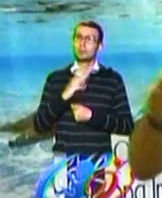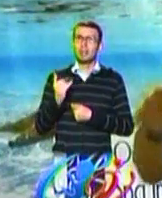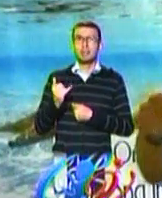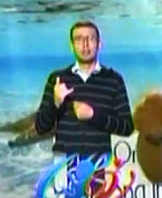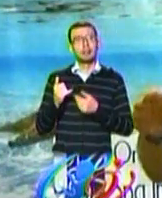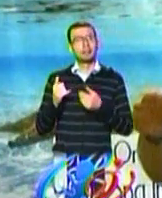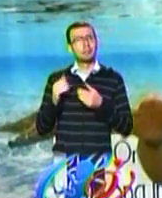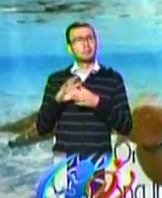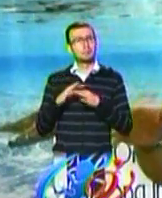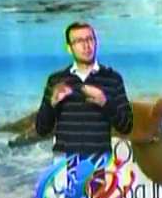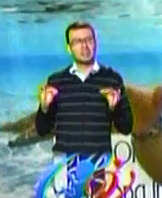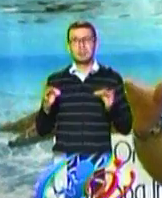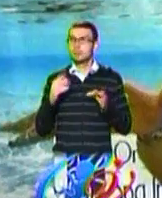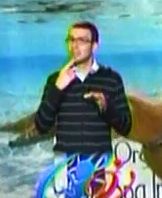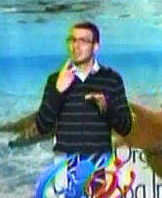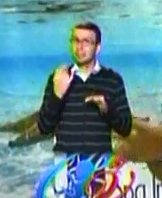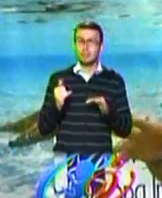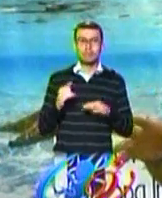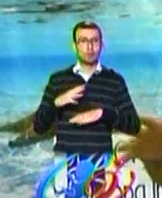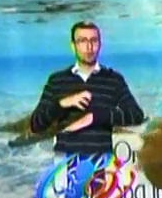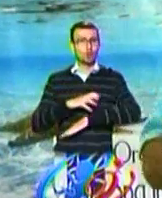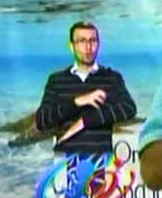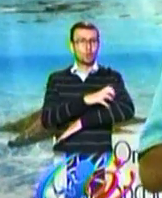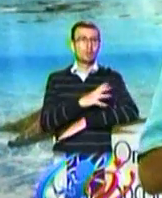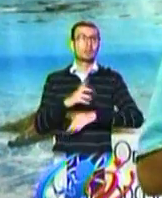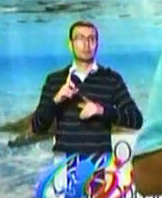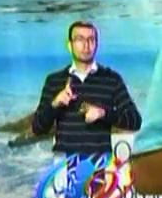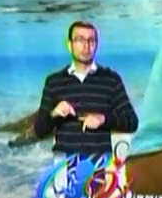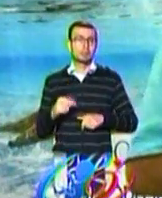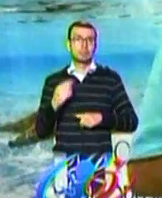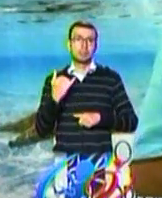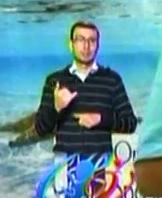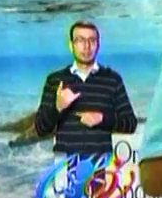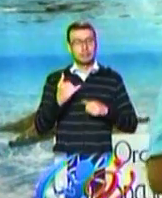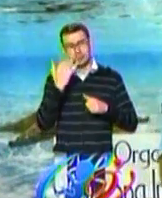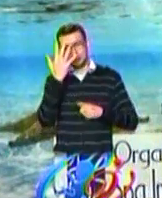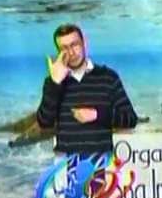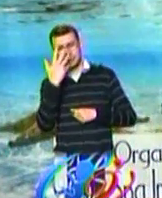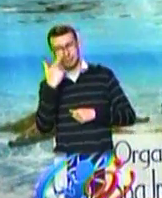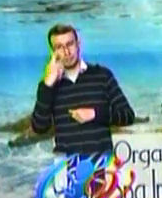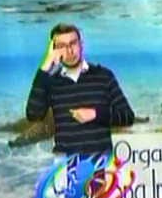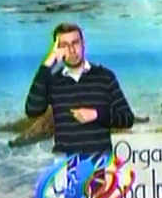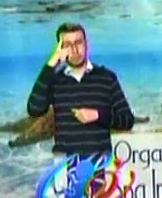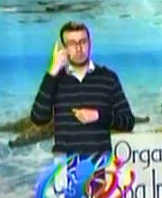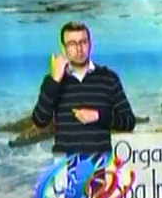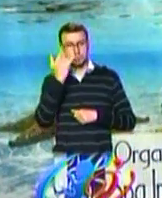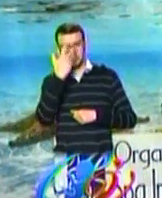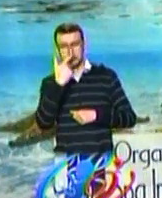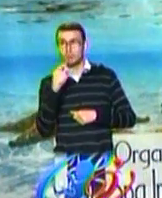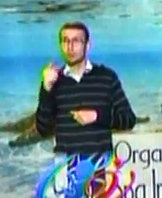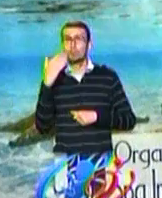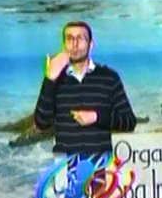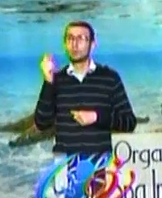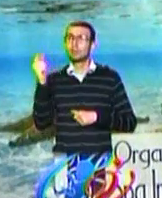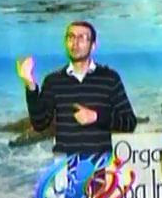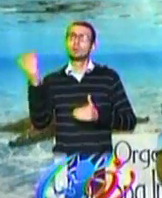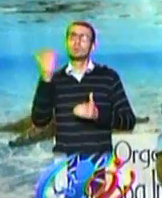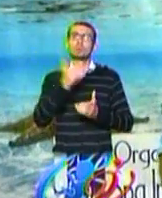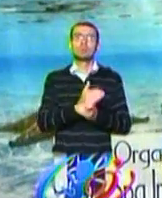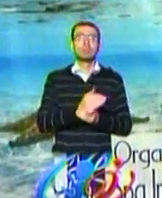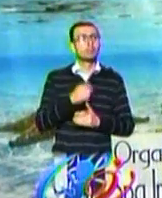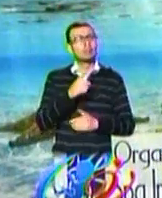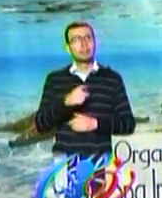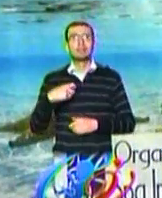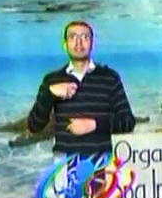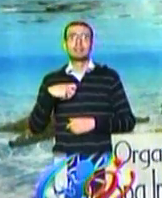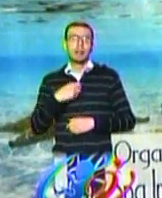en los journals de oncología y de ginecología, y fue el caso de una señora que consultó porque tenía una masa en su